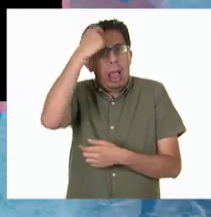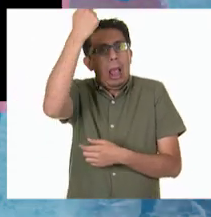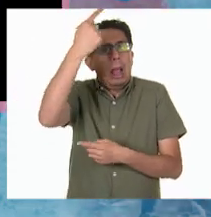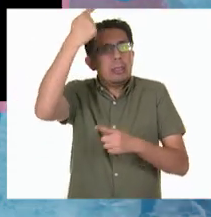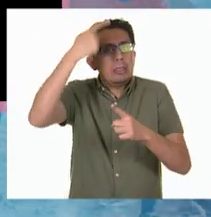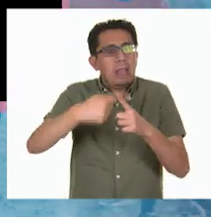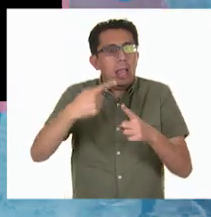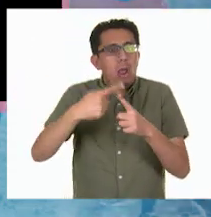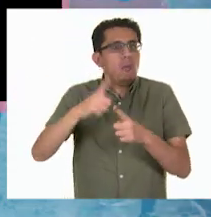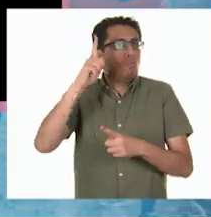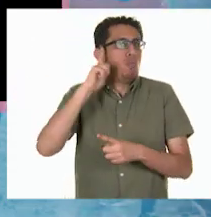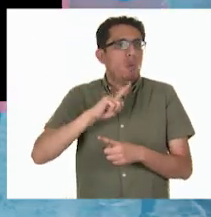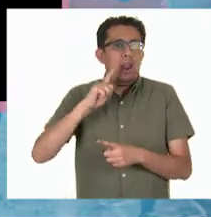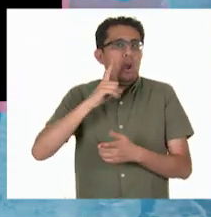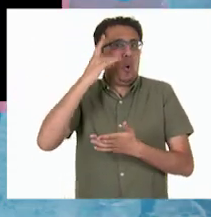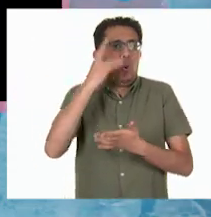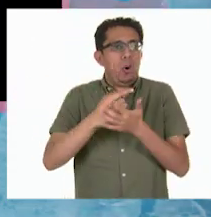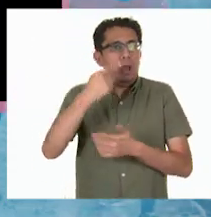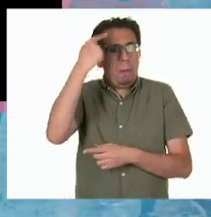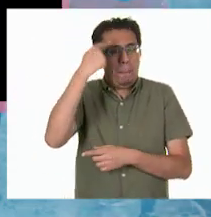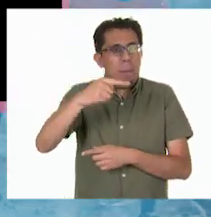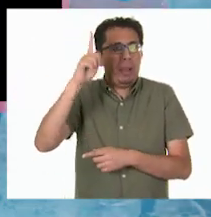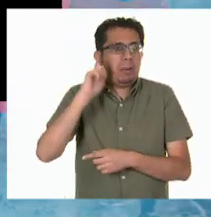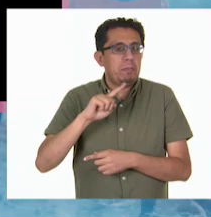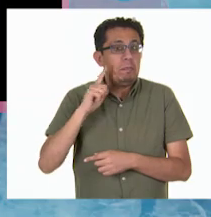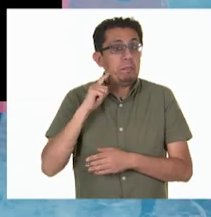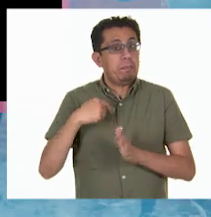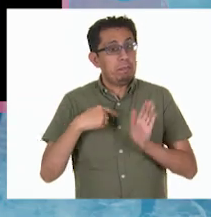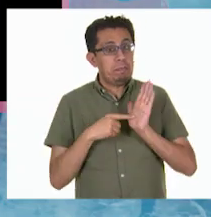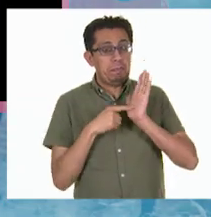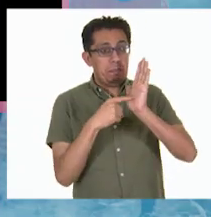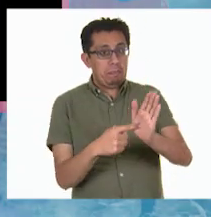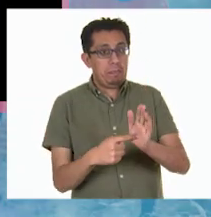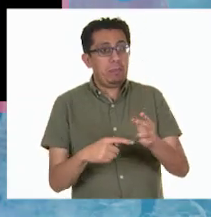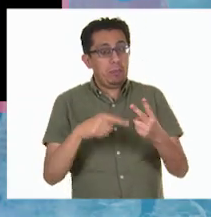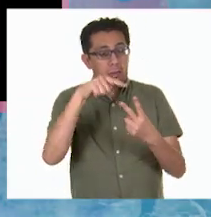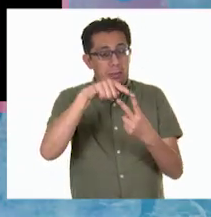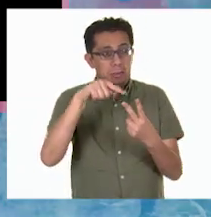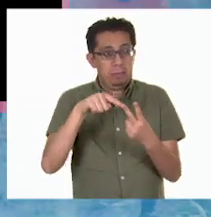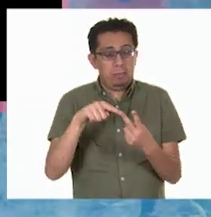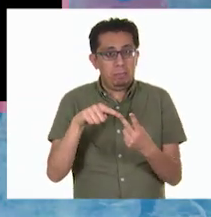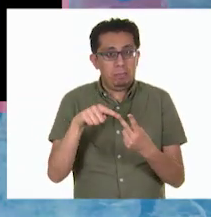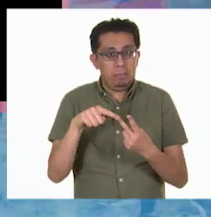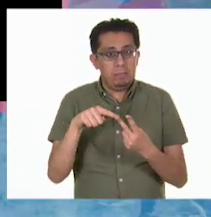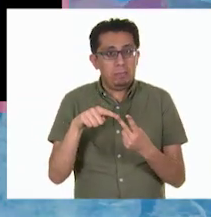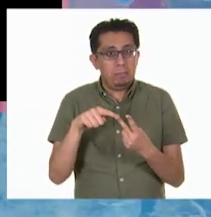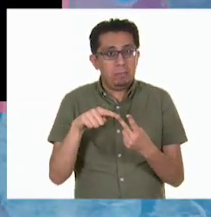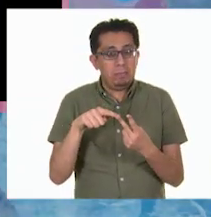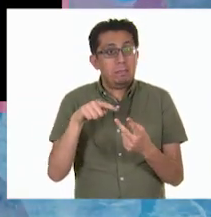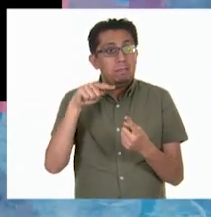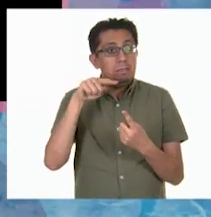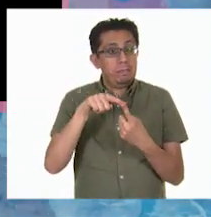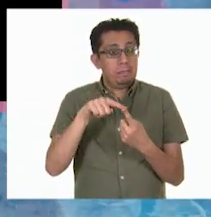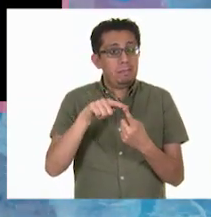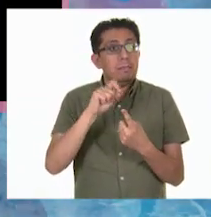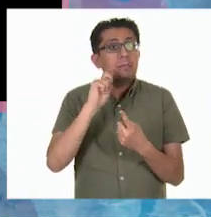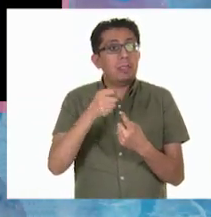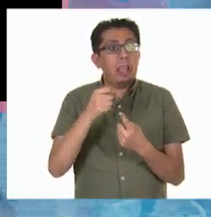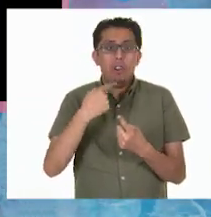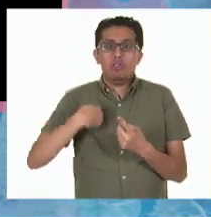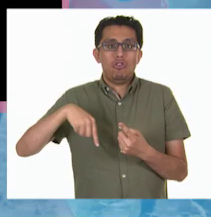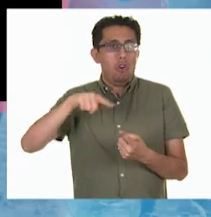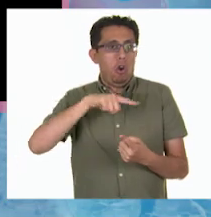mujeres solo para nosotras. Te voy a enseñar dos. La digüeta es nuestra